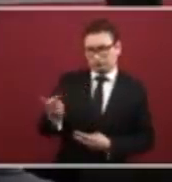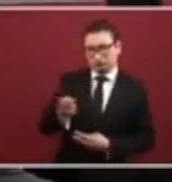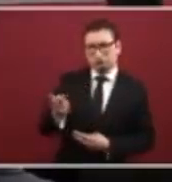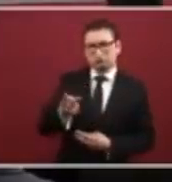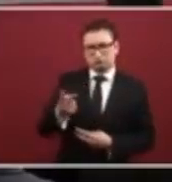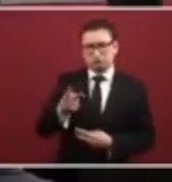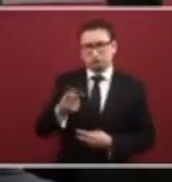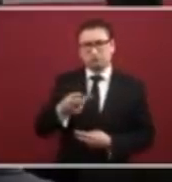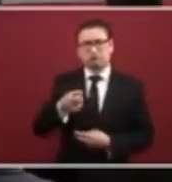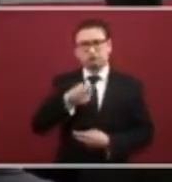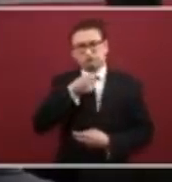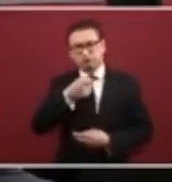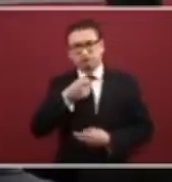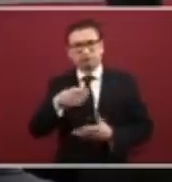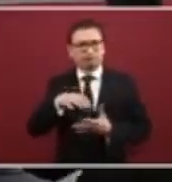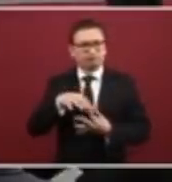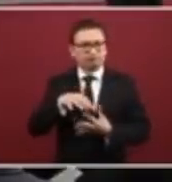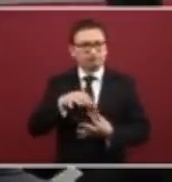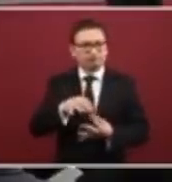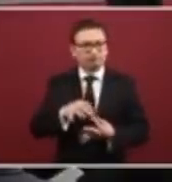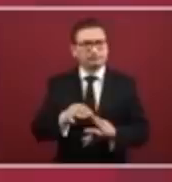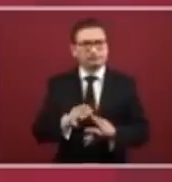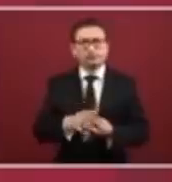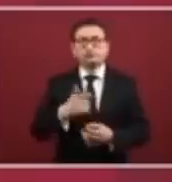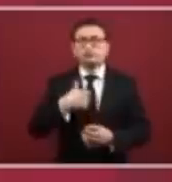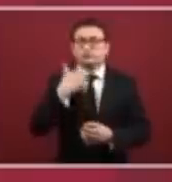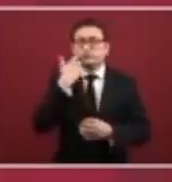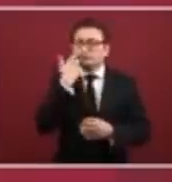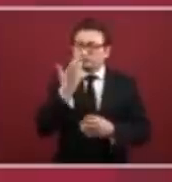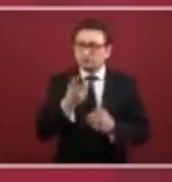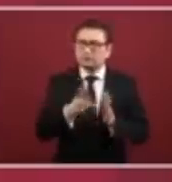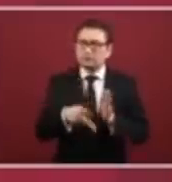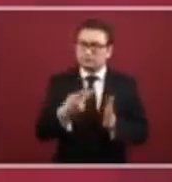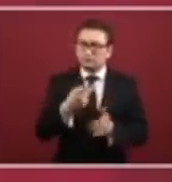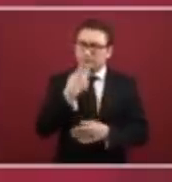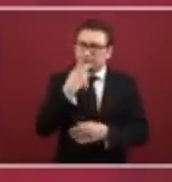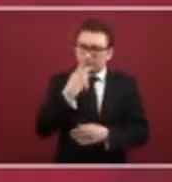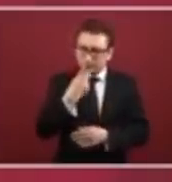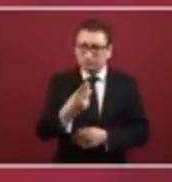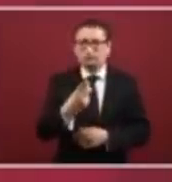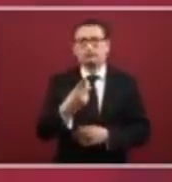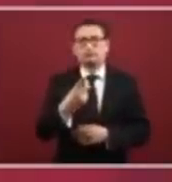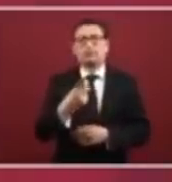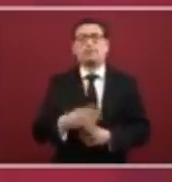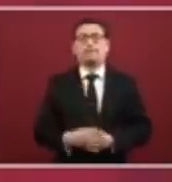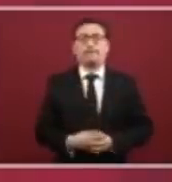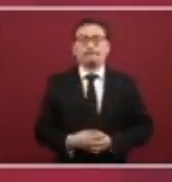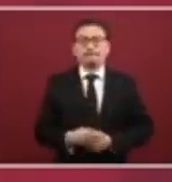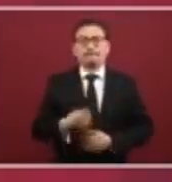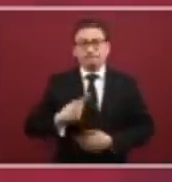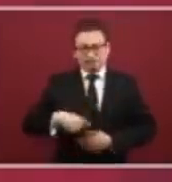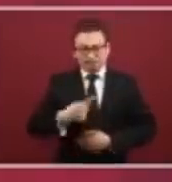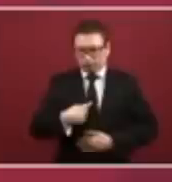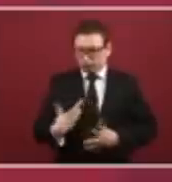la palabra. Quiero subrayar que estamos